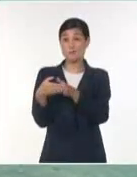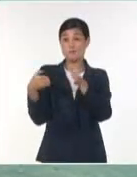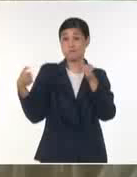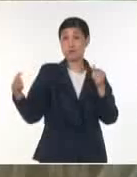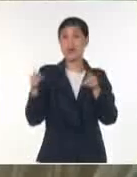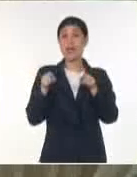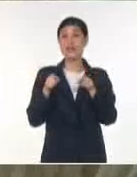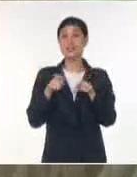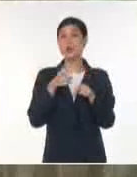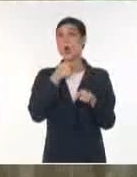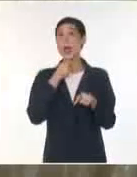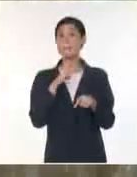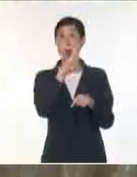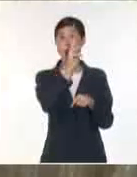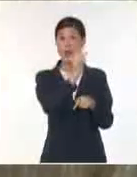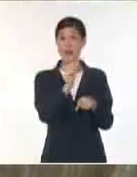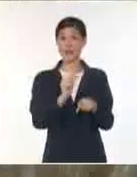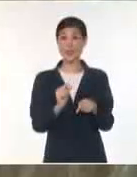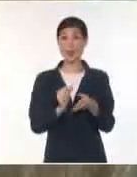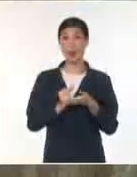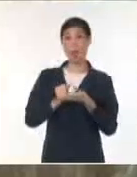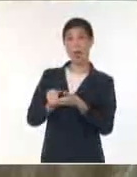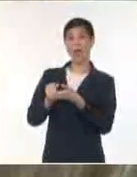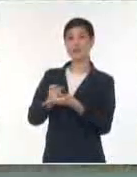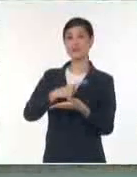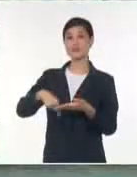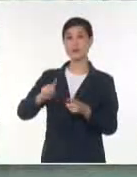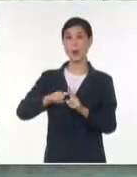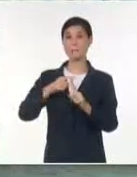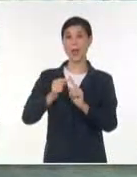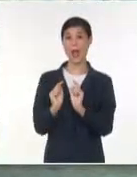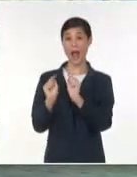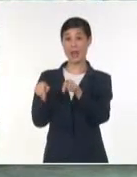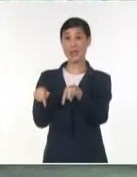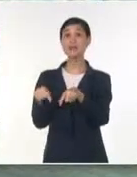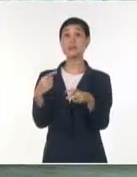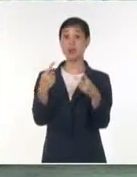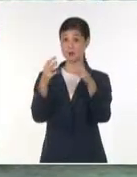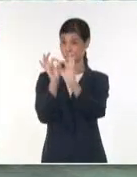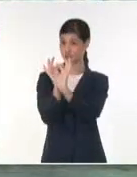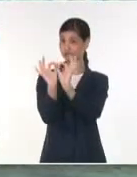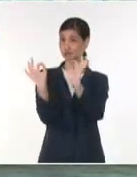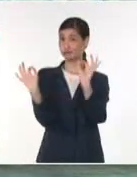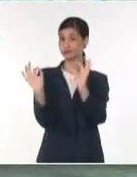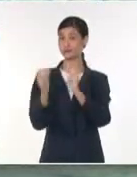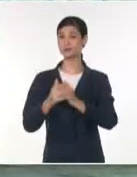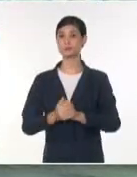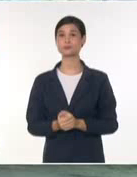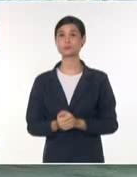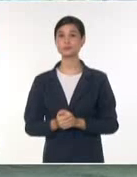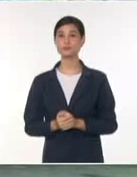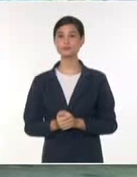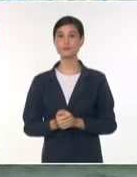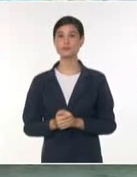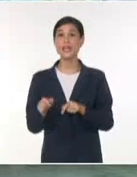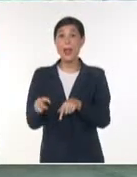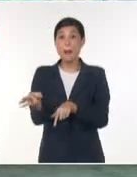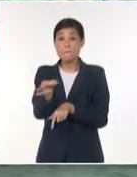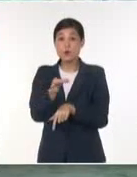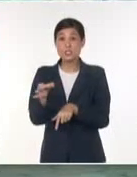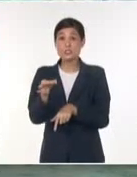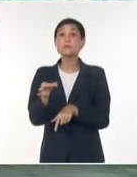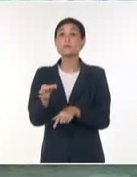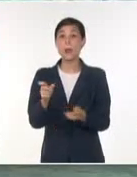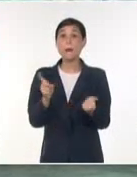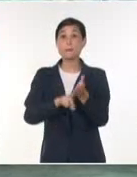el tratamiento que recibe el agua le da una óptima calidad. Jatibonico es un pueblo que usa mucho pozo